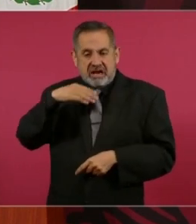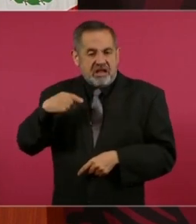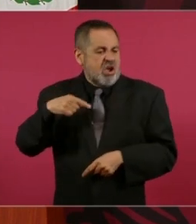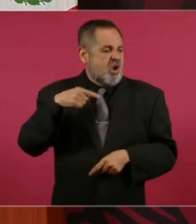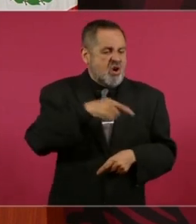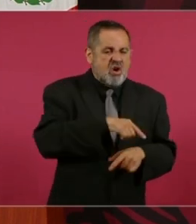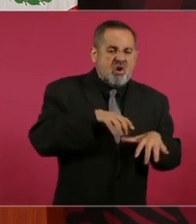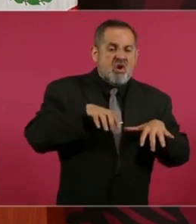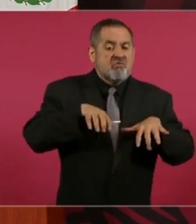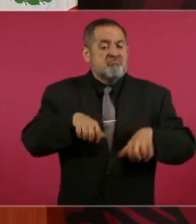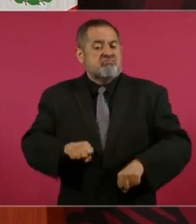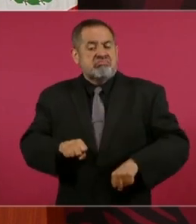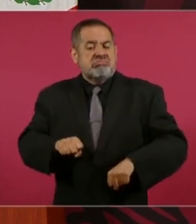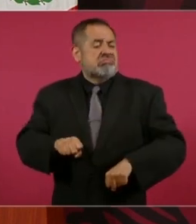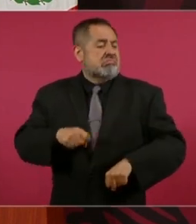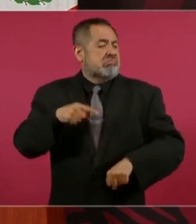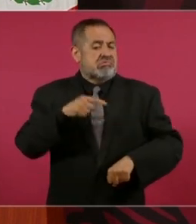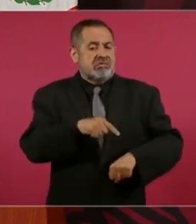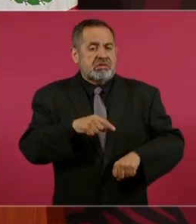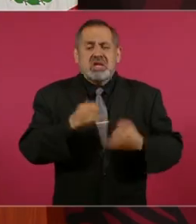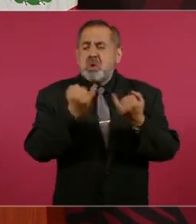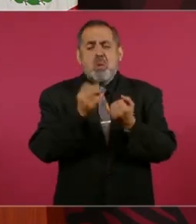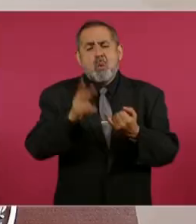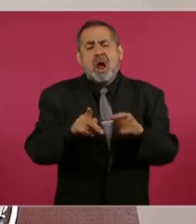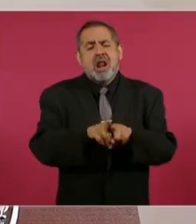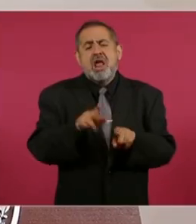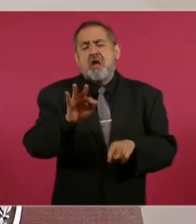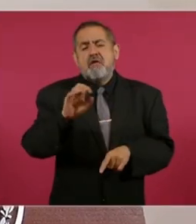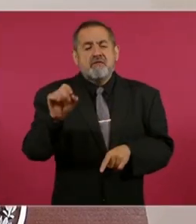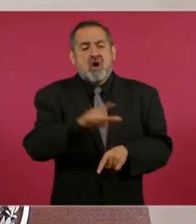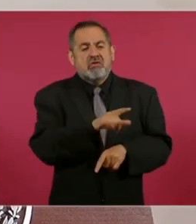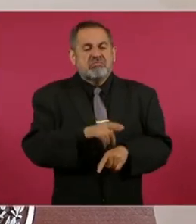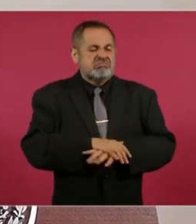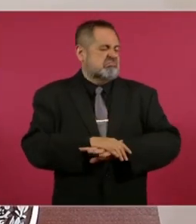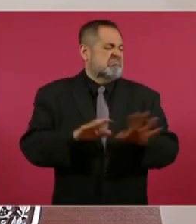llegan al gobierno igual que Fox, ¿no?,